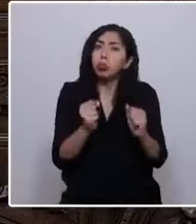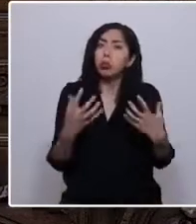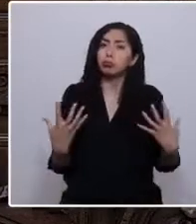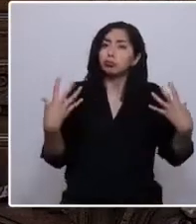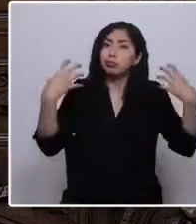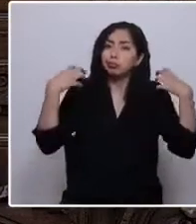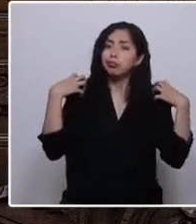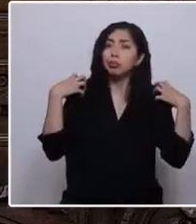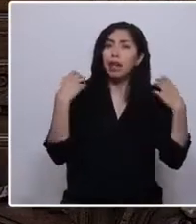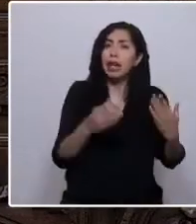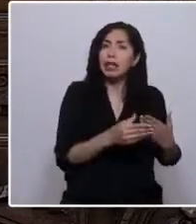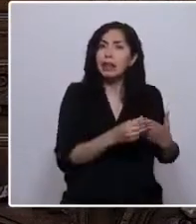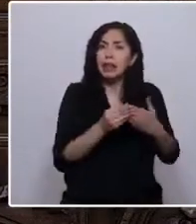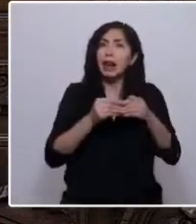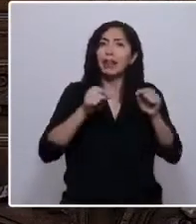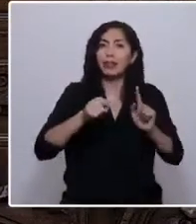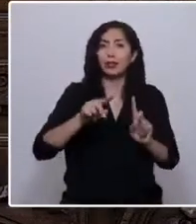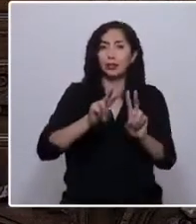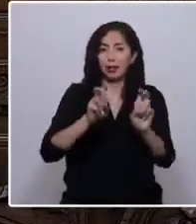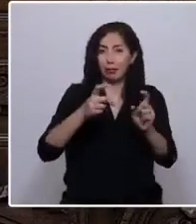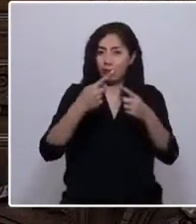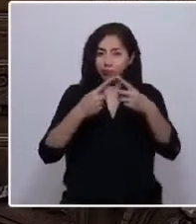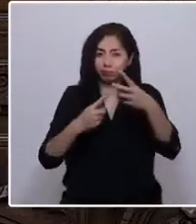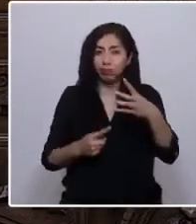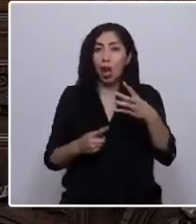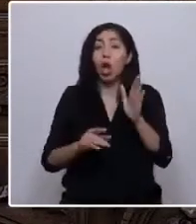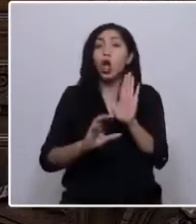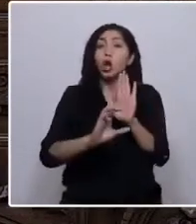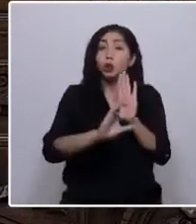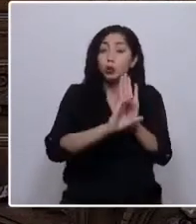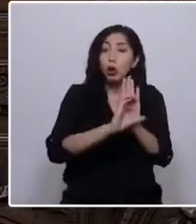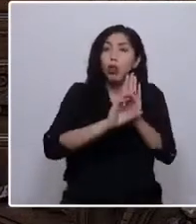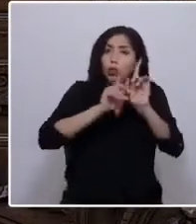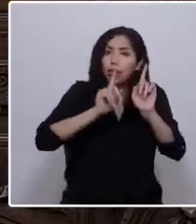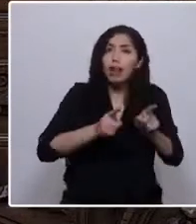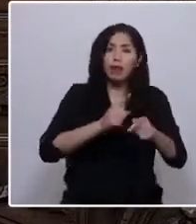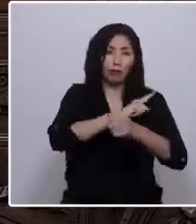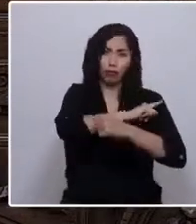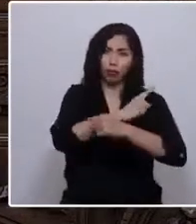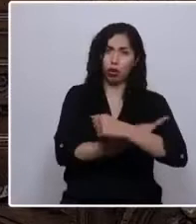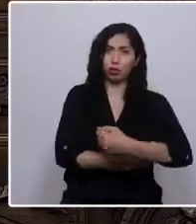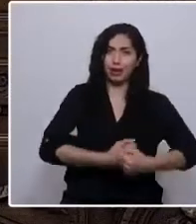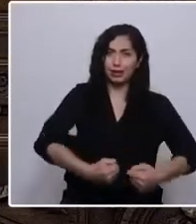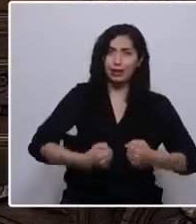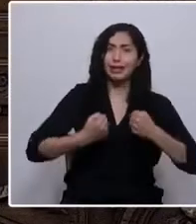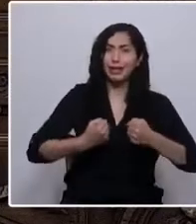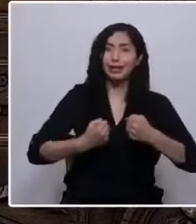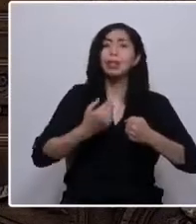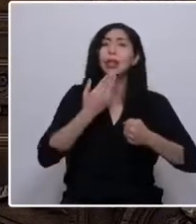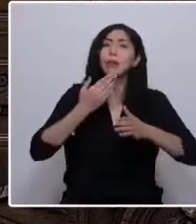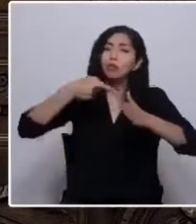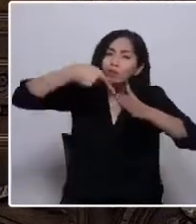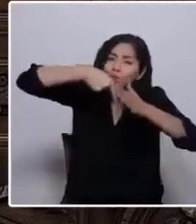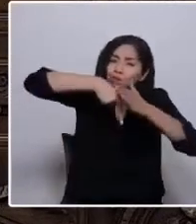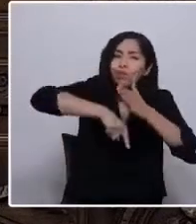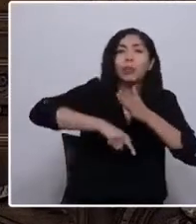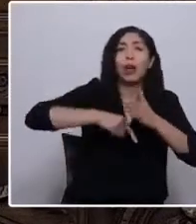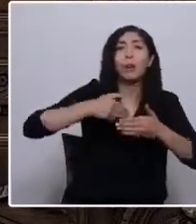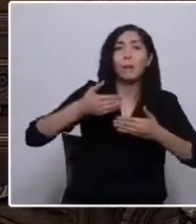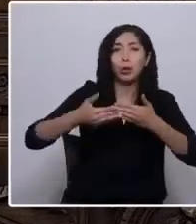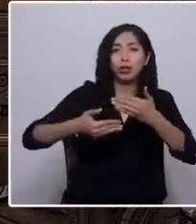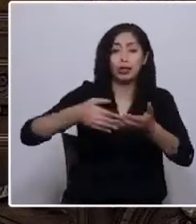y liderar estas cuestiones. La Constitución debe fortalecer y profundizar el proceso